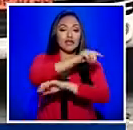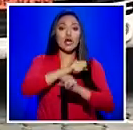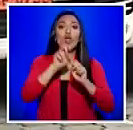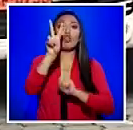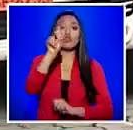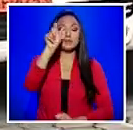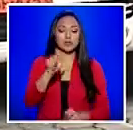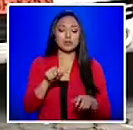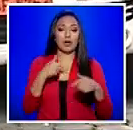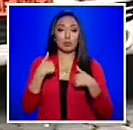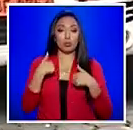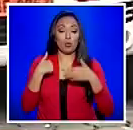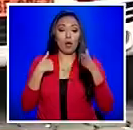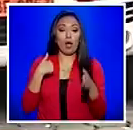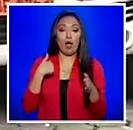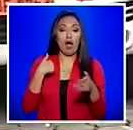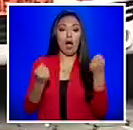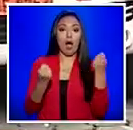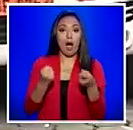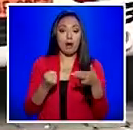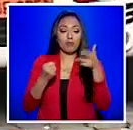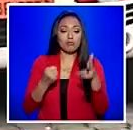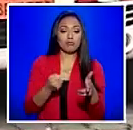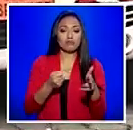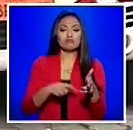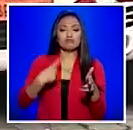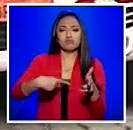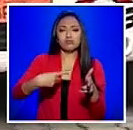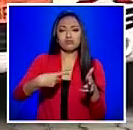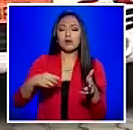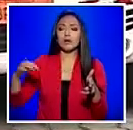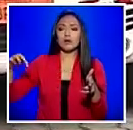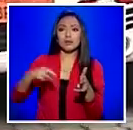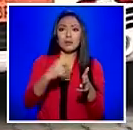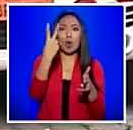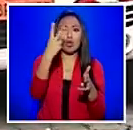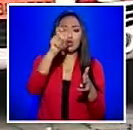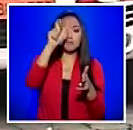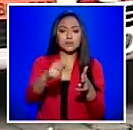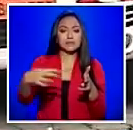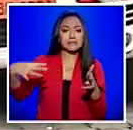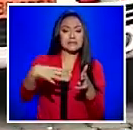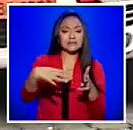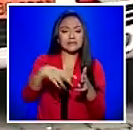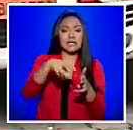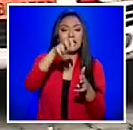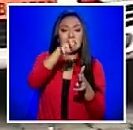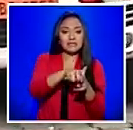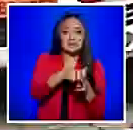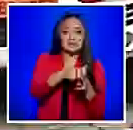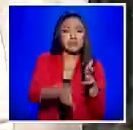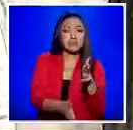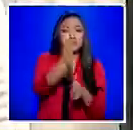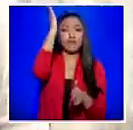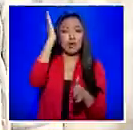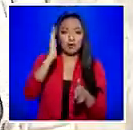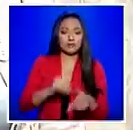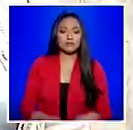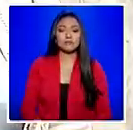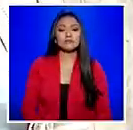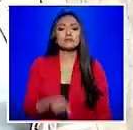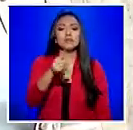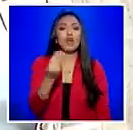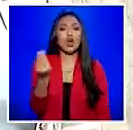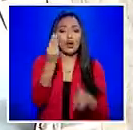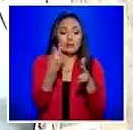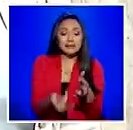muchachos y el carro estaba prendido y se llegaron, se sentaron en el carro y se fueron. El joven avanzó